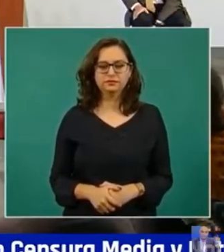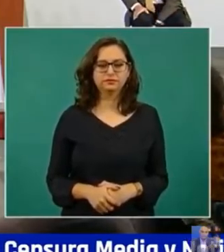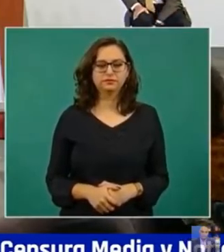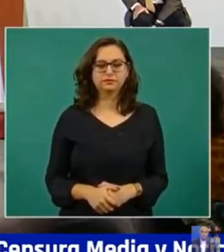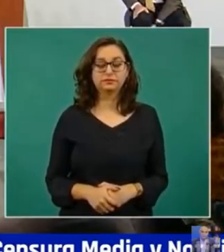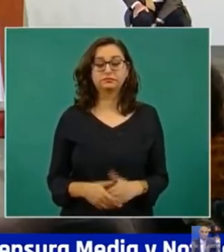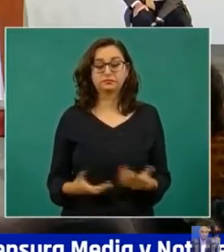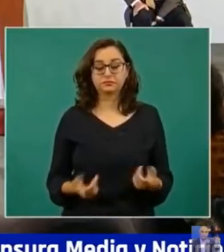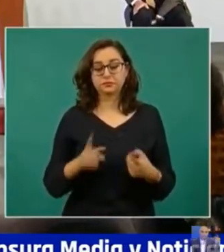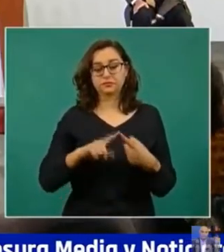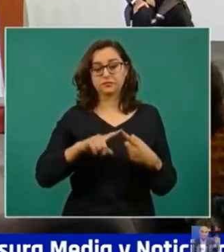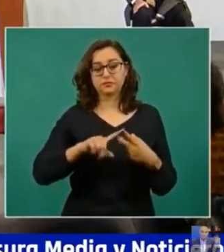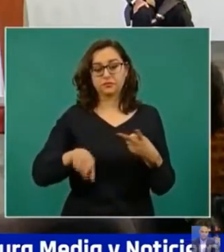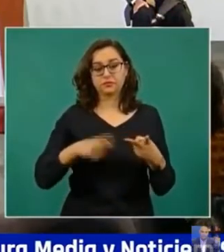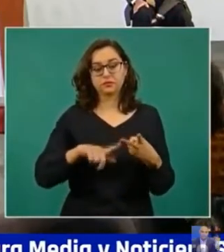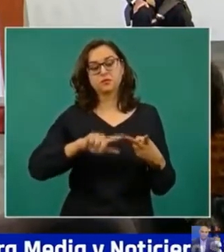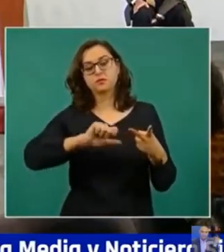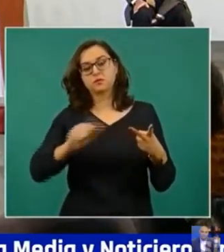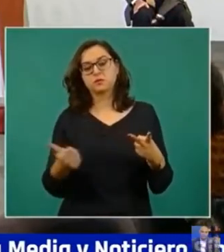Imbursa,